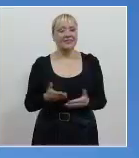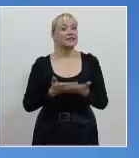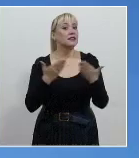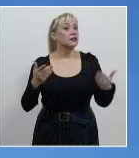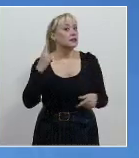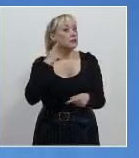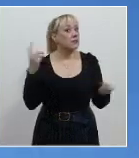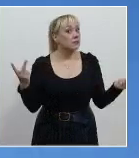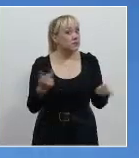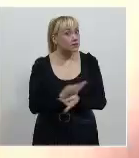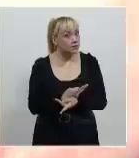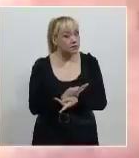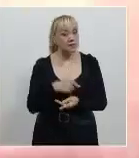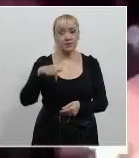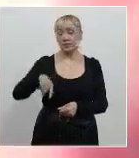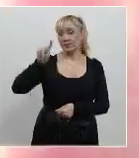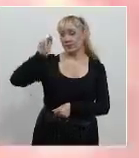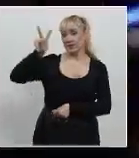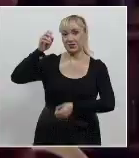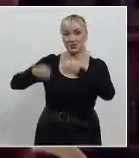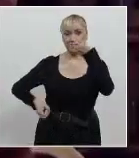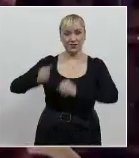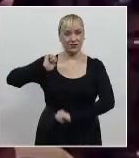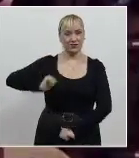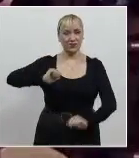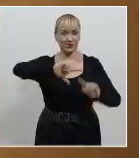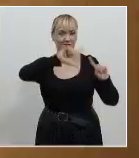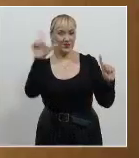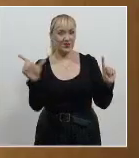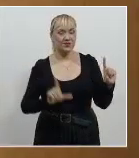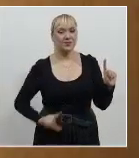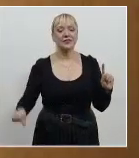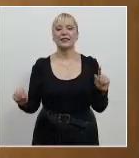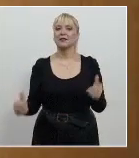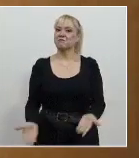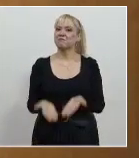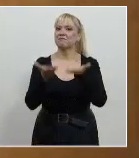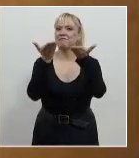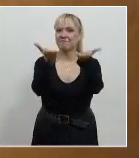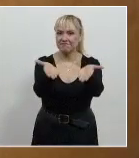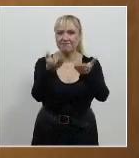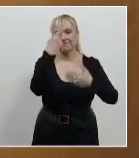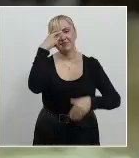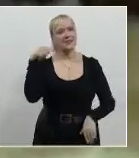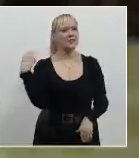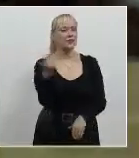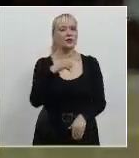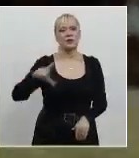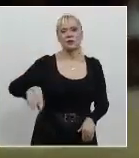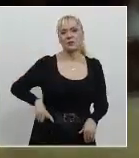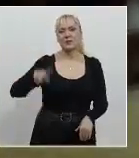Al regresar, el canal del Poder Judicial de la Federación pone a disposición de televisoras